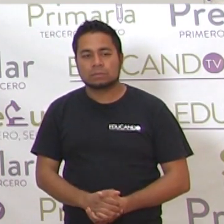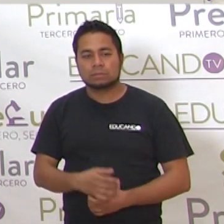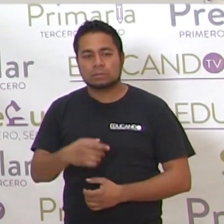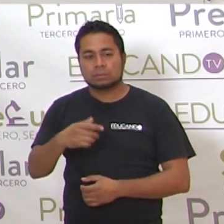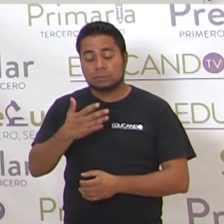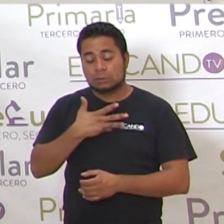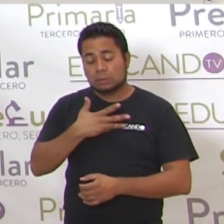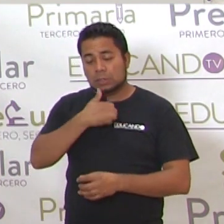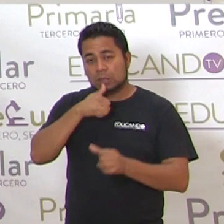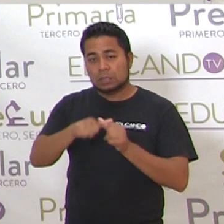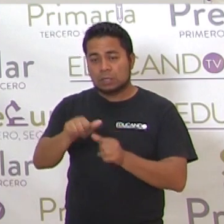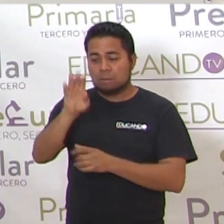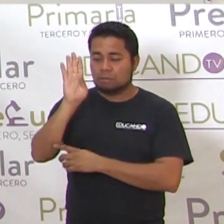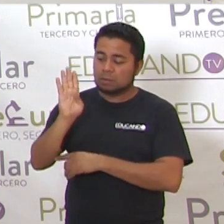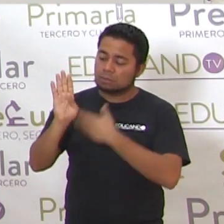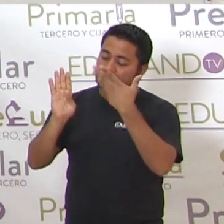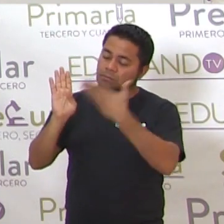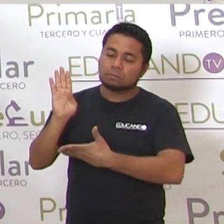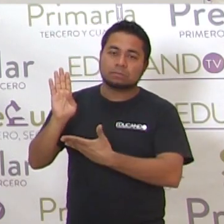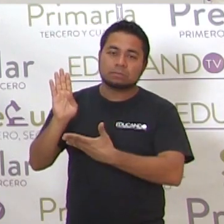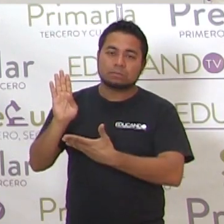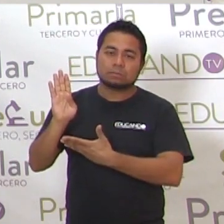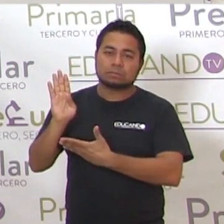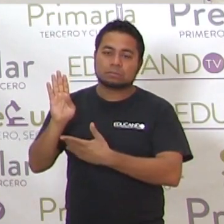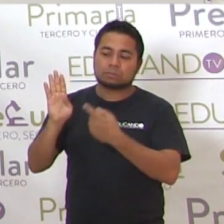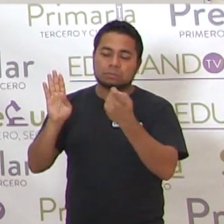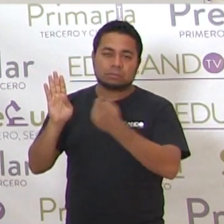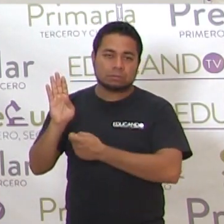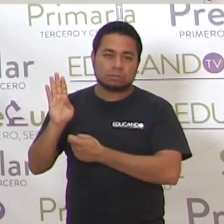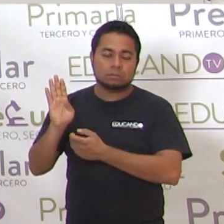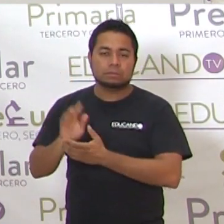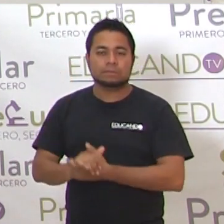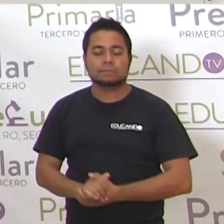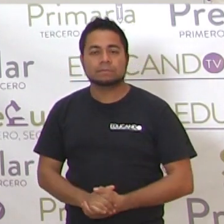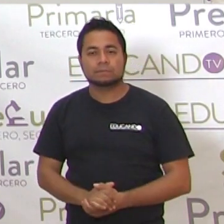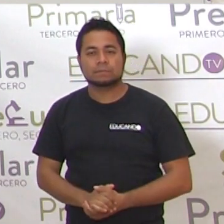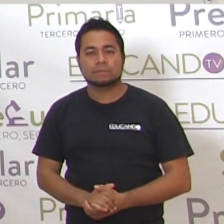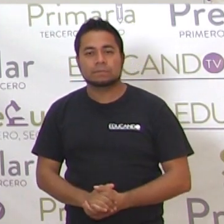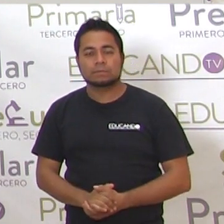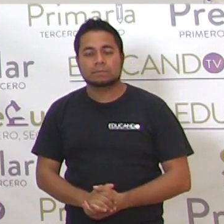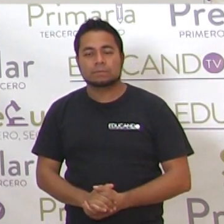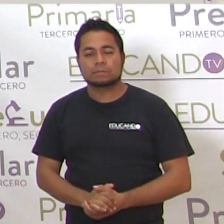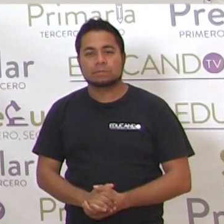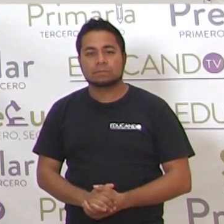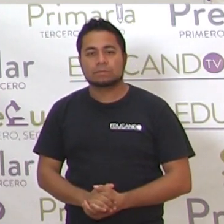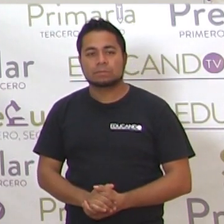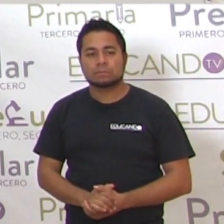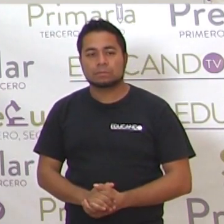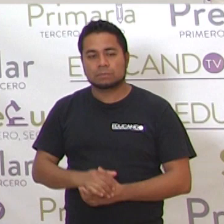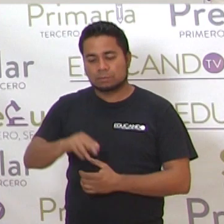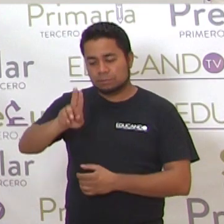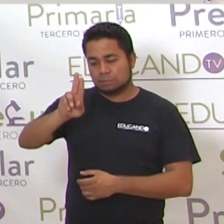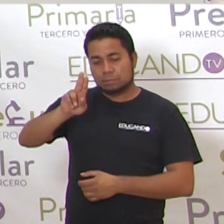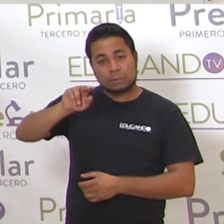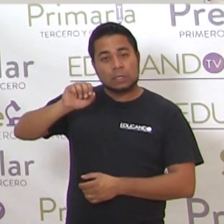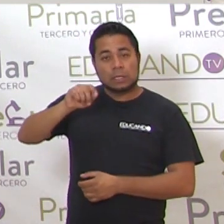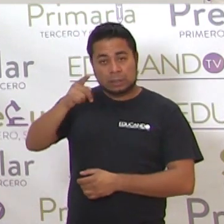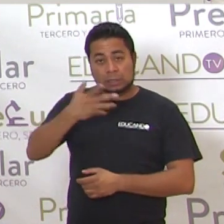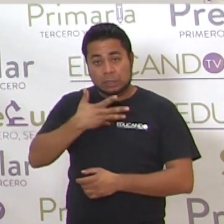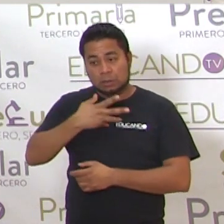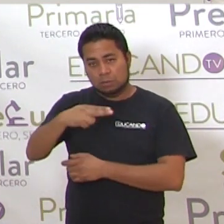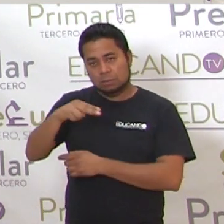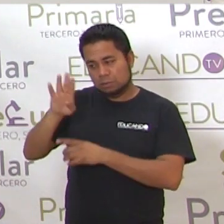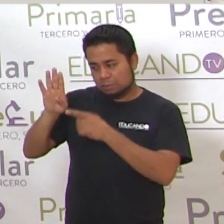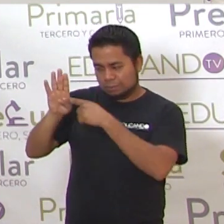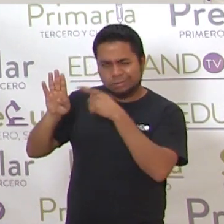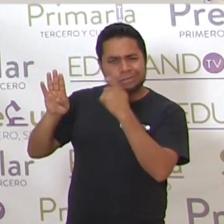bien y este icono se nombra como negrita bien